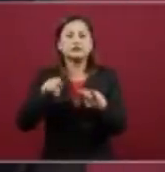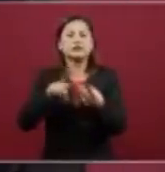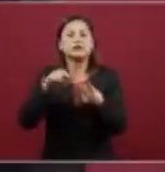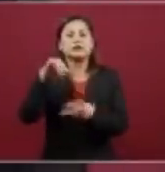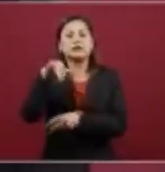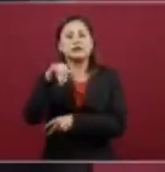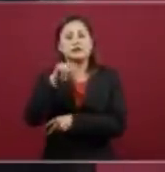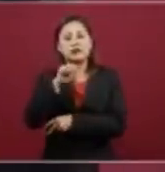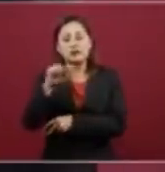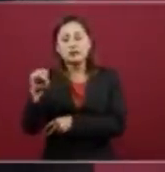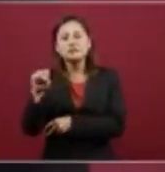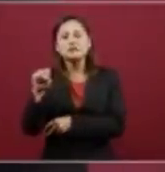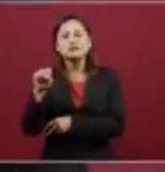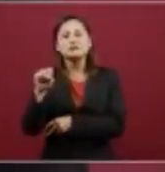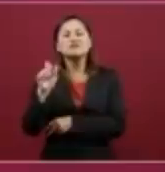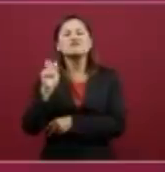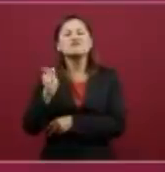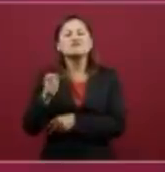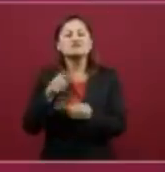tienen su